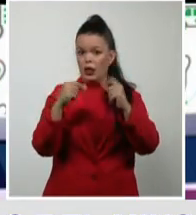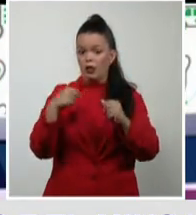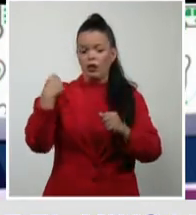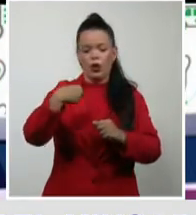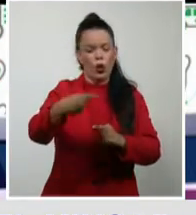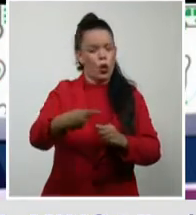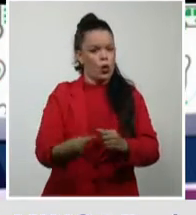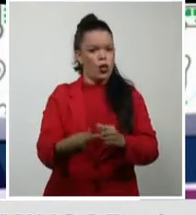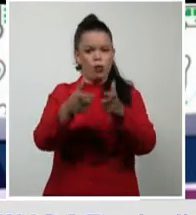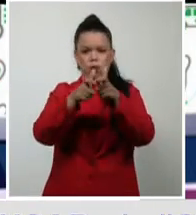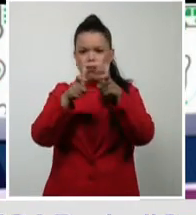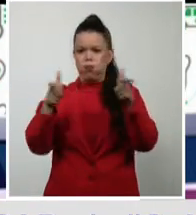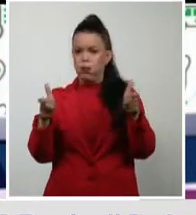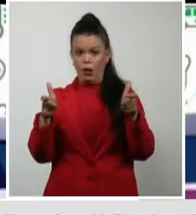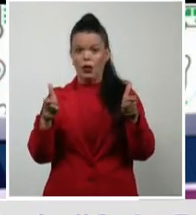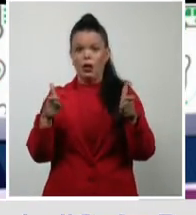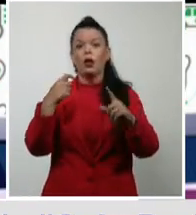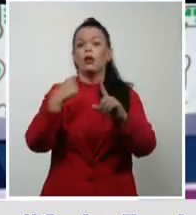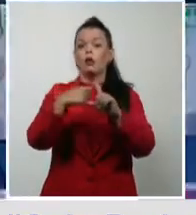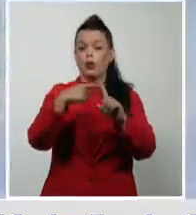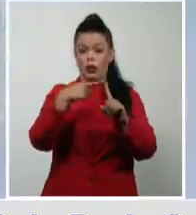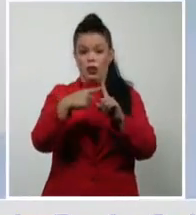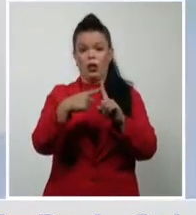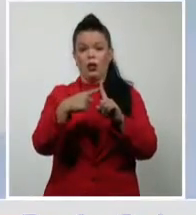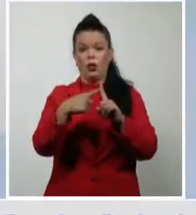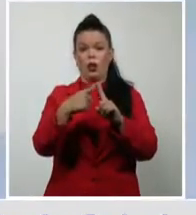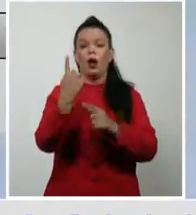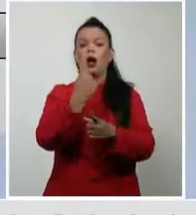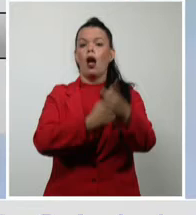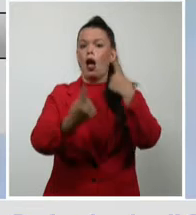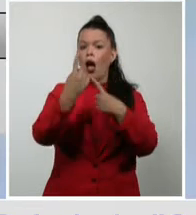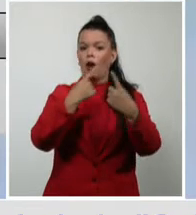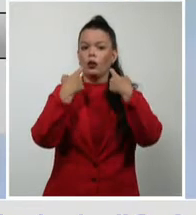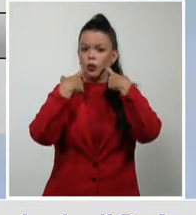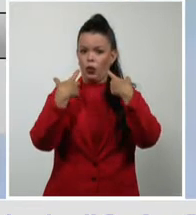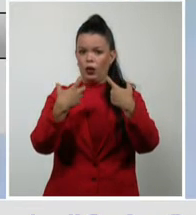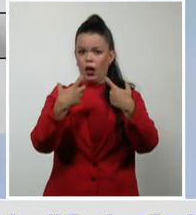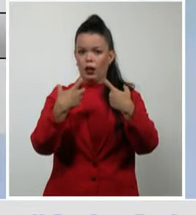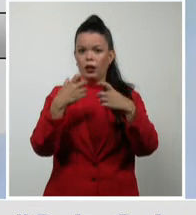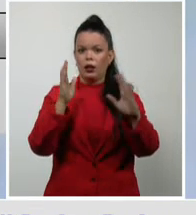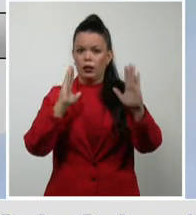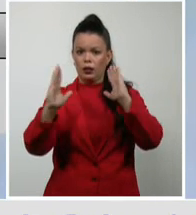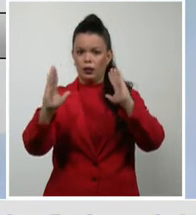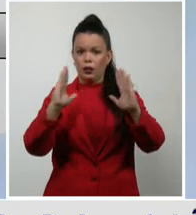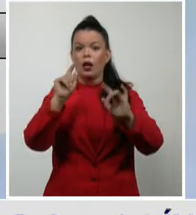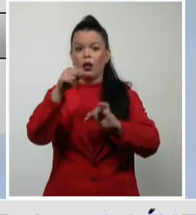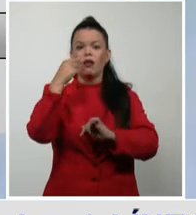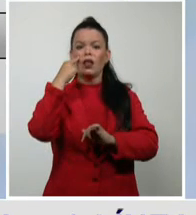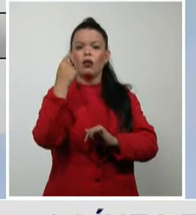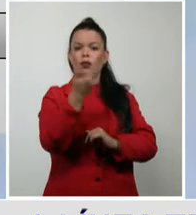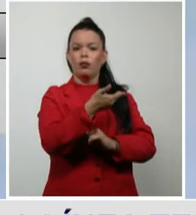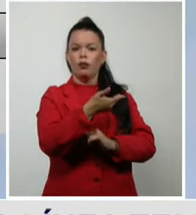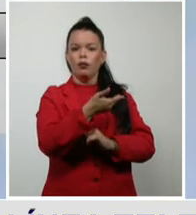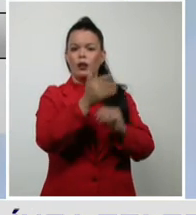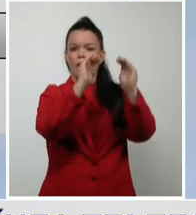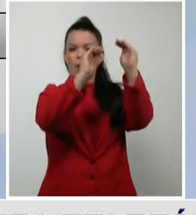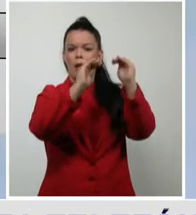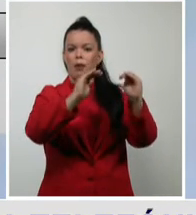de casos confirmados, y entre los temas más importantes de esta jornada, y usted tiene en pantalla, por si no